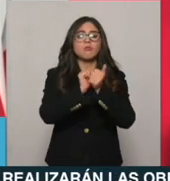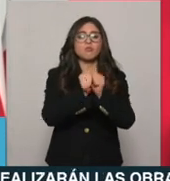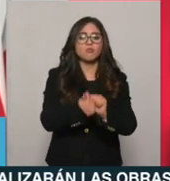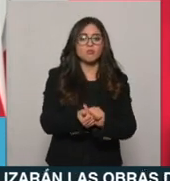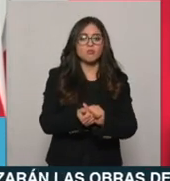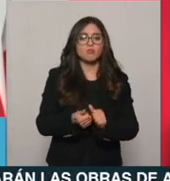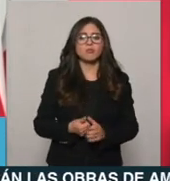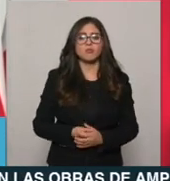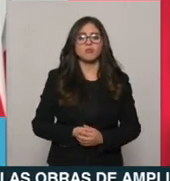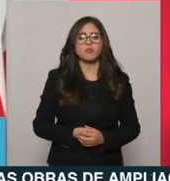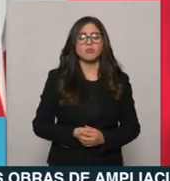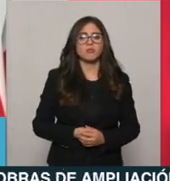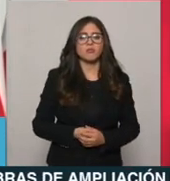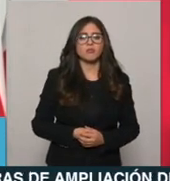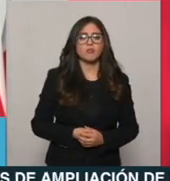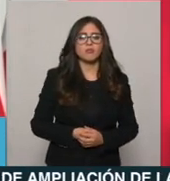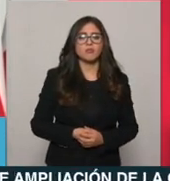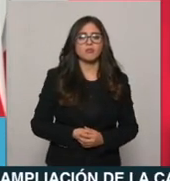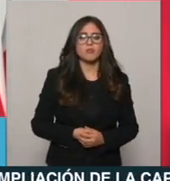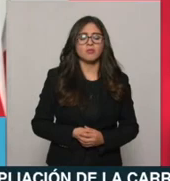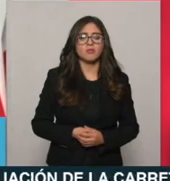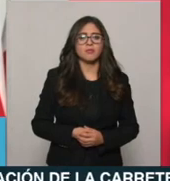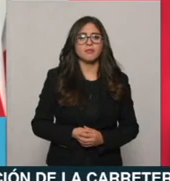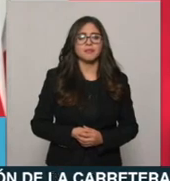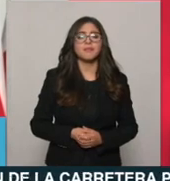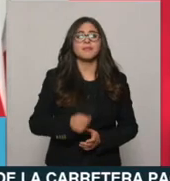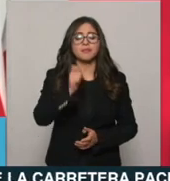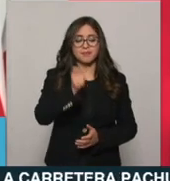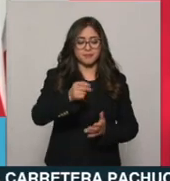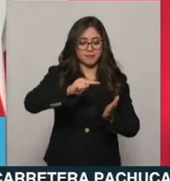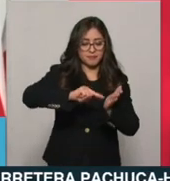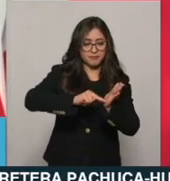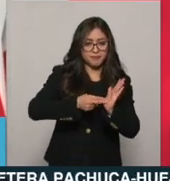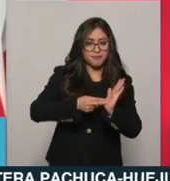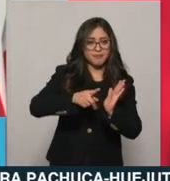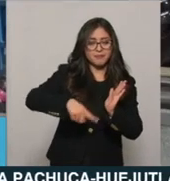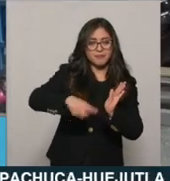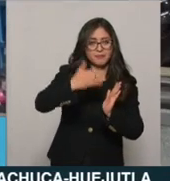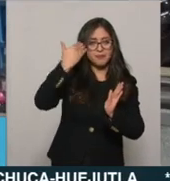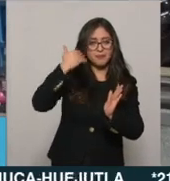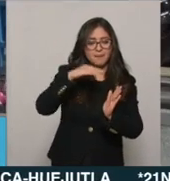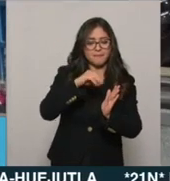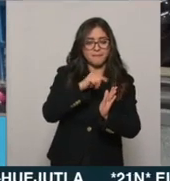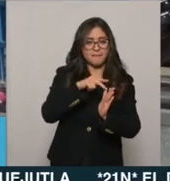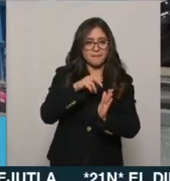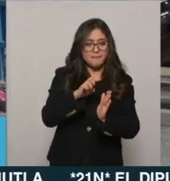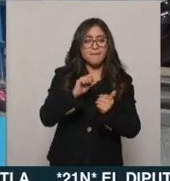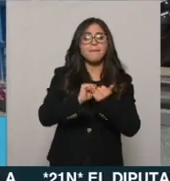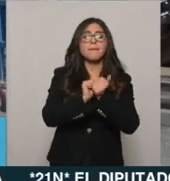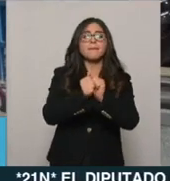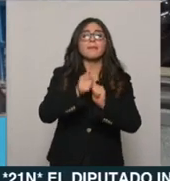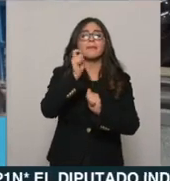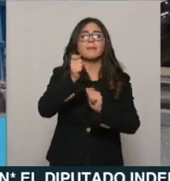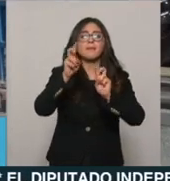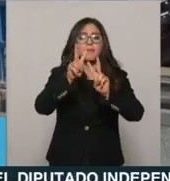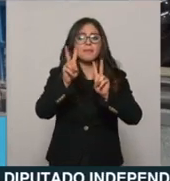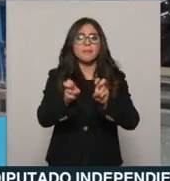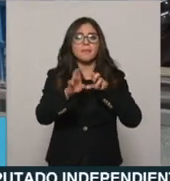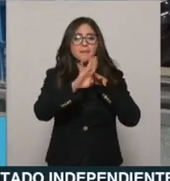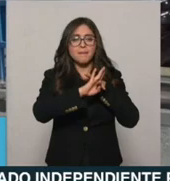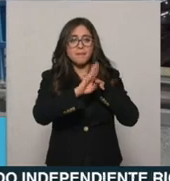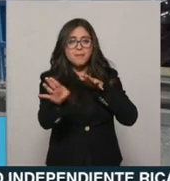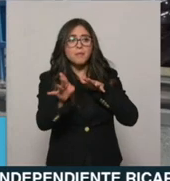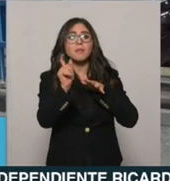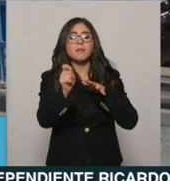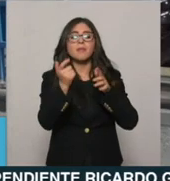a contravenir la firma del acuerdo de Marrakech, en donde se habla de la migración libre